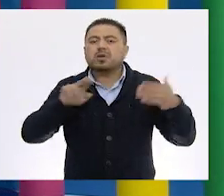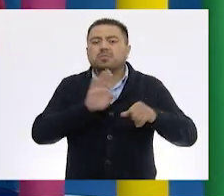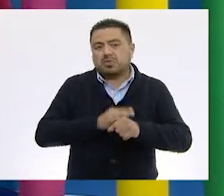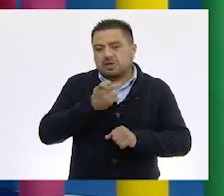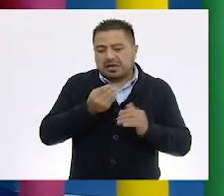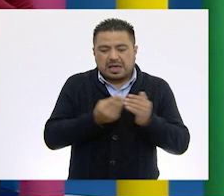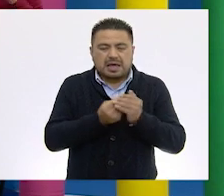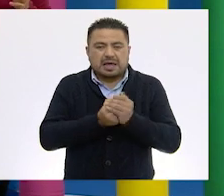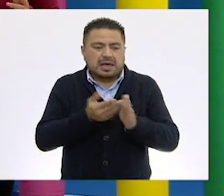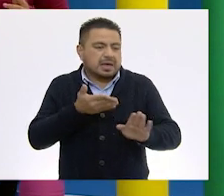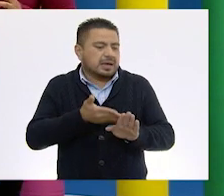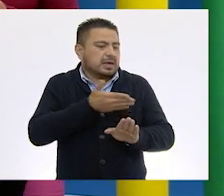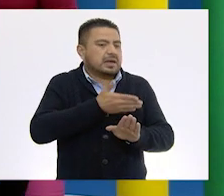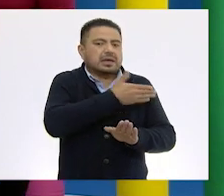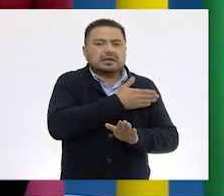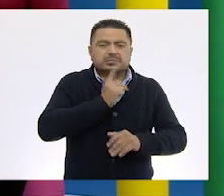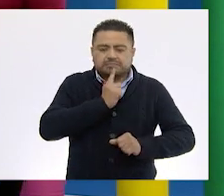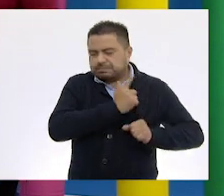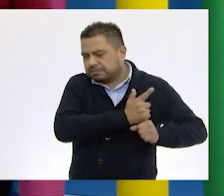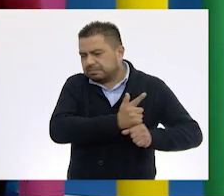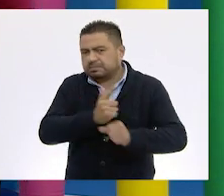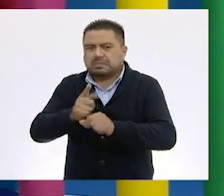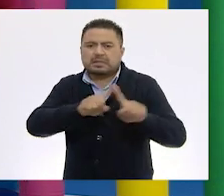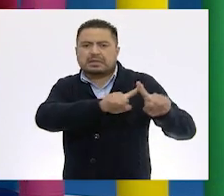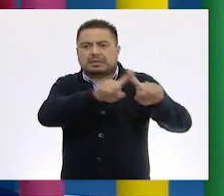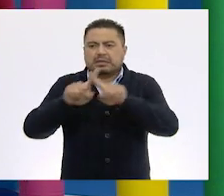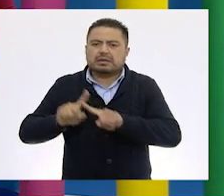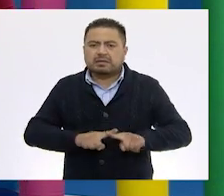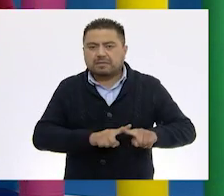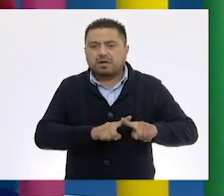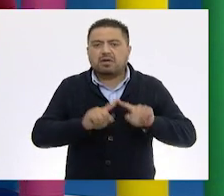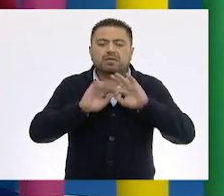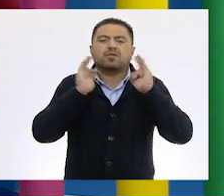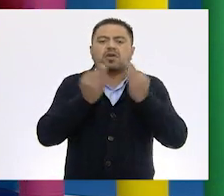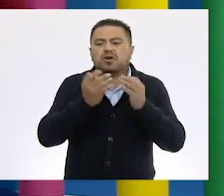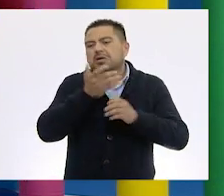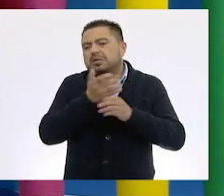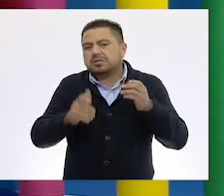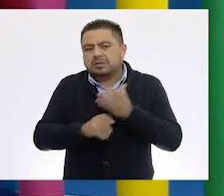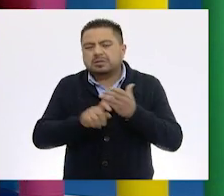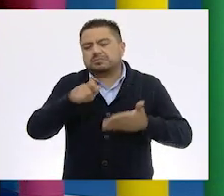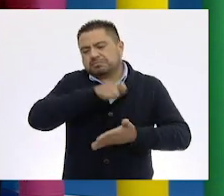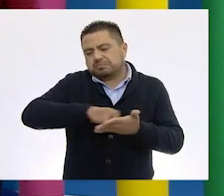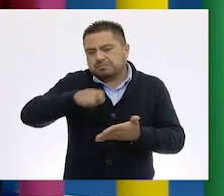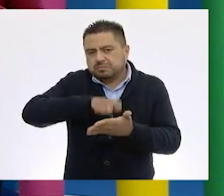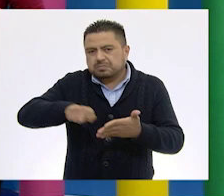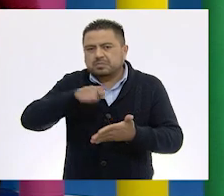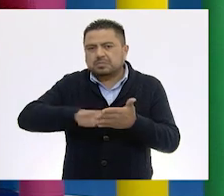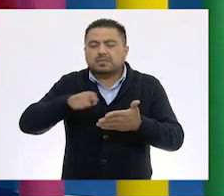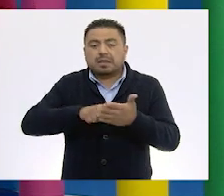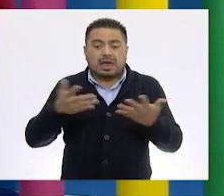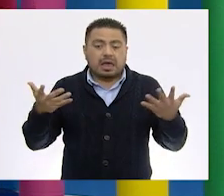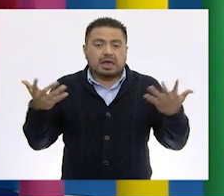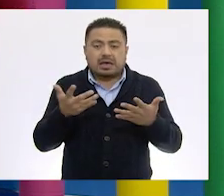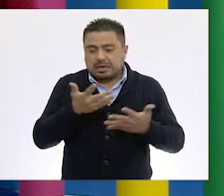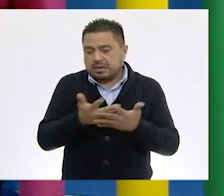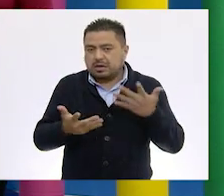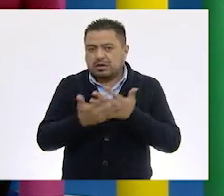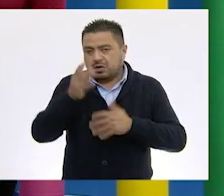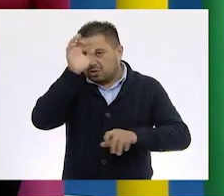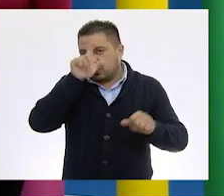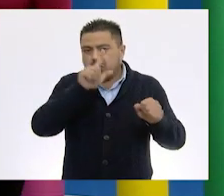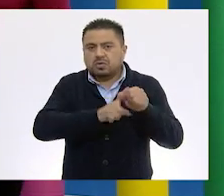clases pasadas hemos estado observando diferentes tipos de objetos, escritos, que fueron elaborados por las